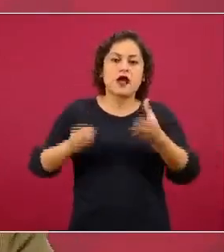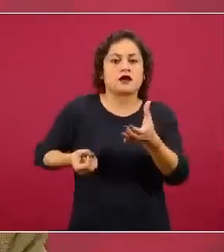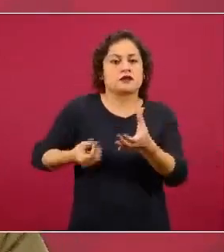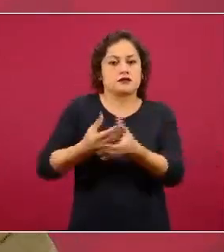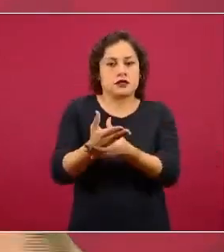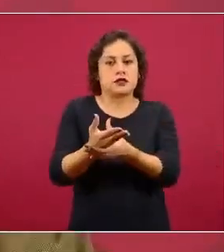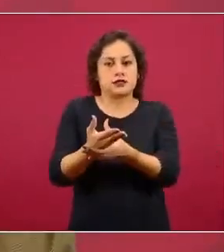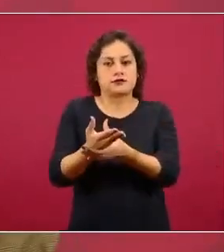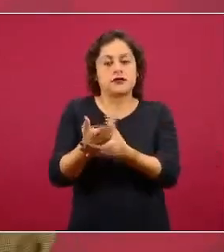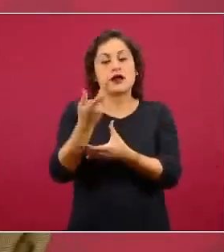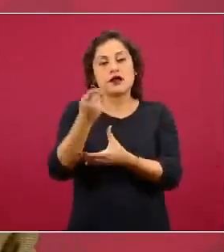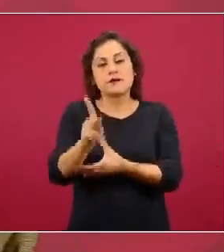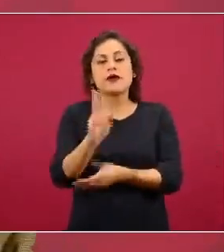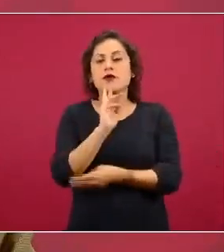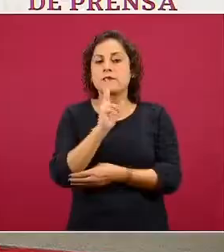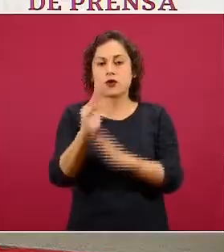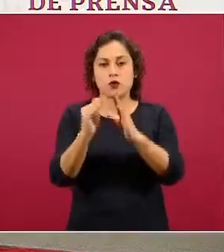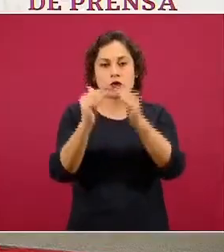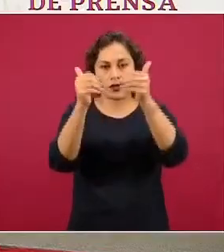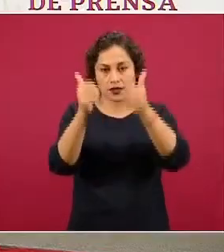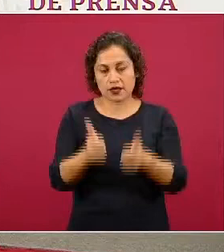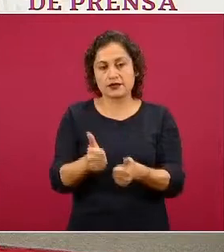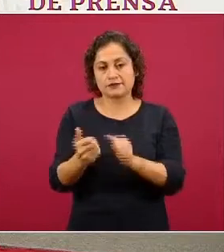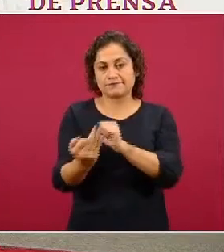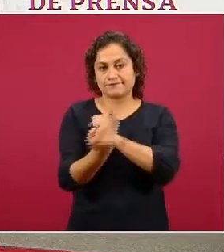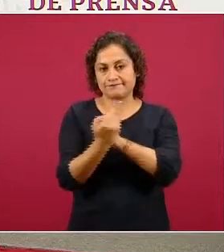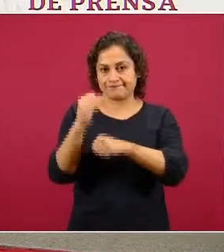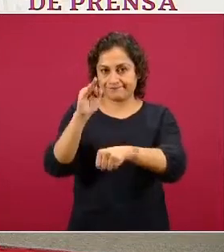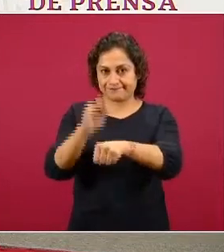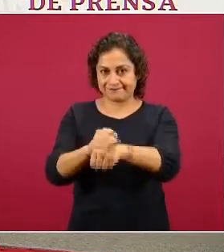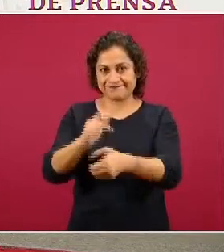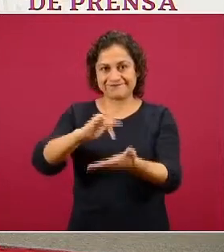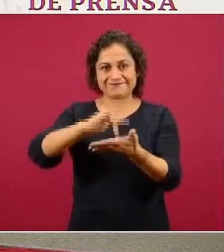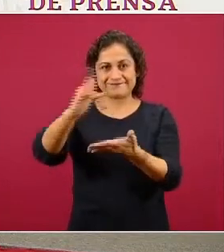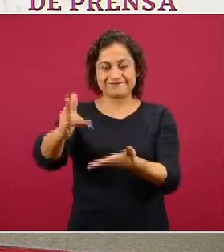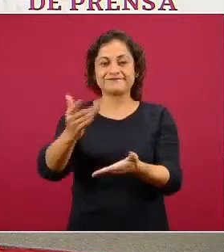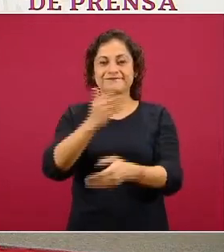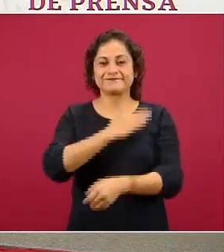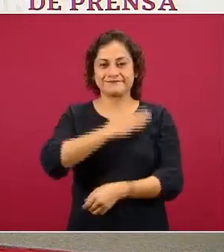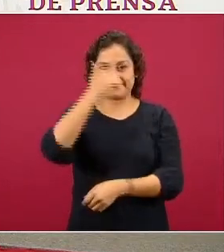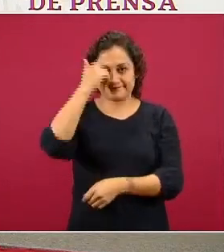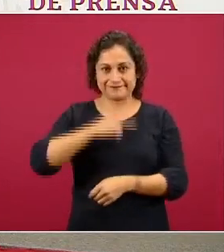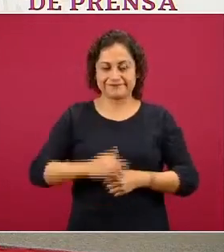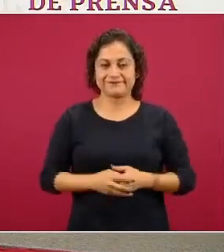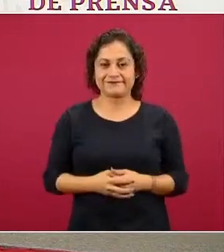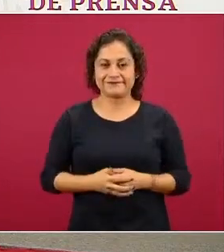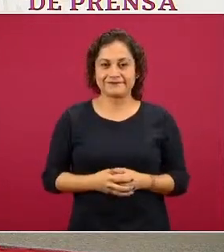Conforme más se queden en casa, mejor podemos protegernos. Muchas gracias y buenas noches.